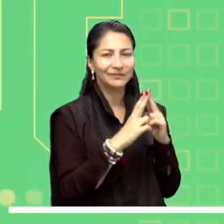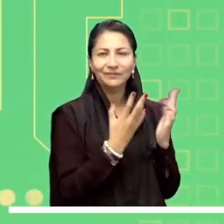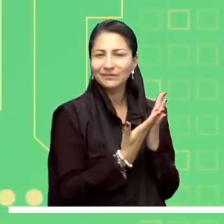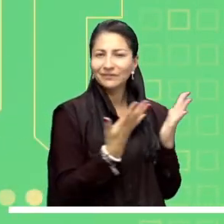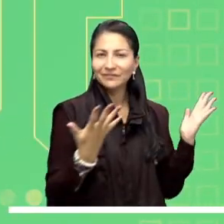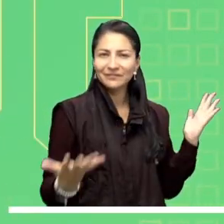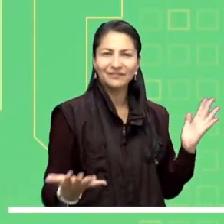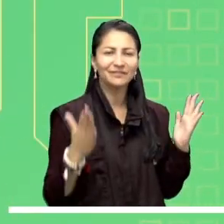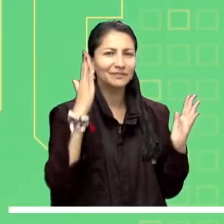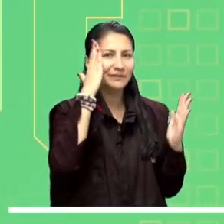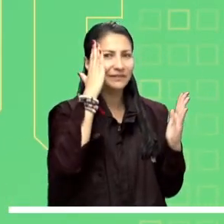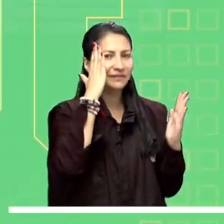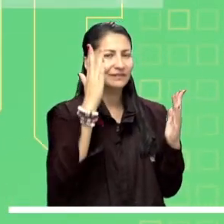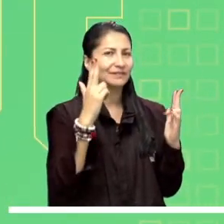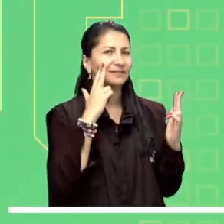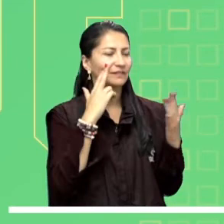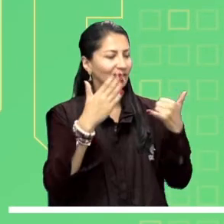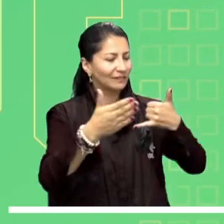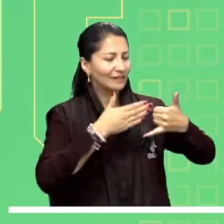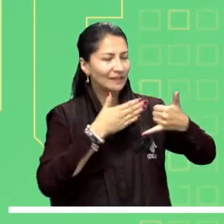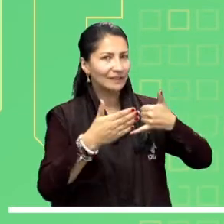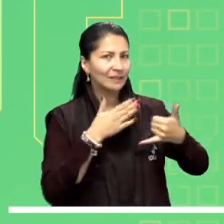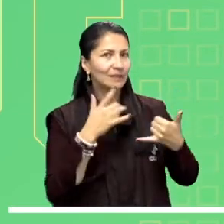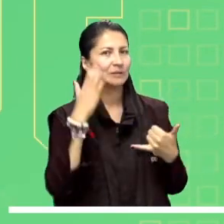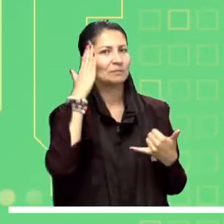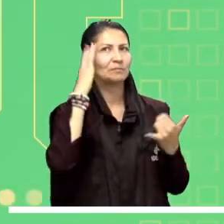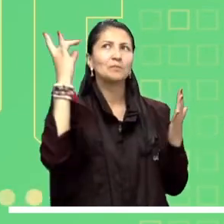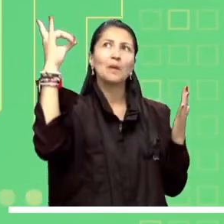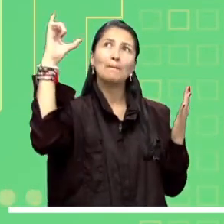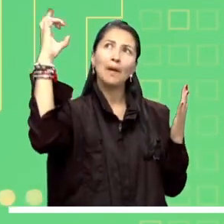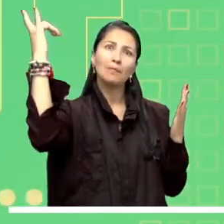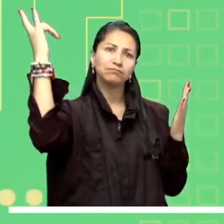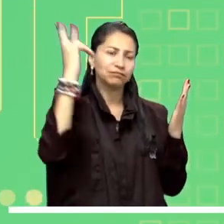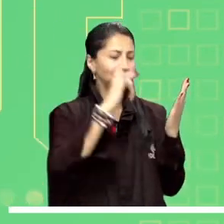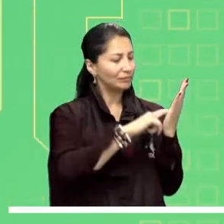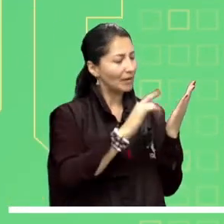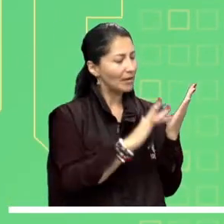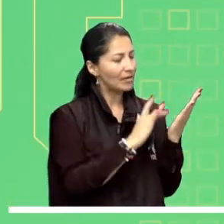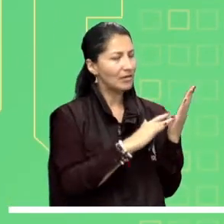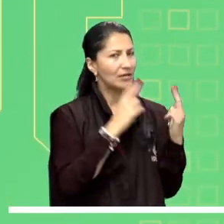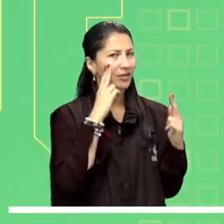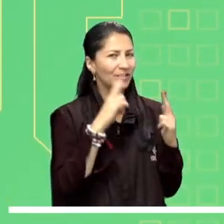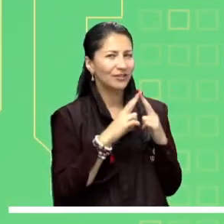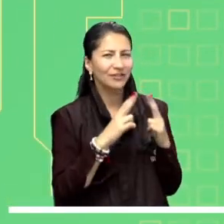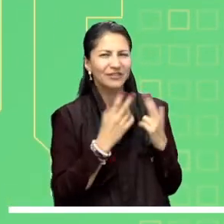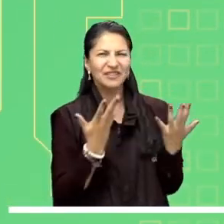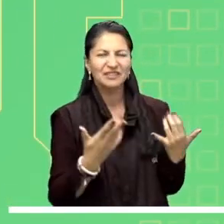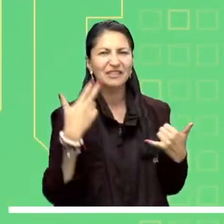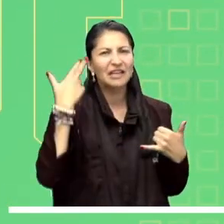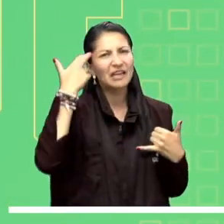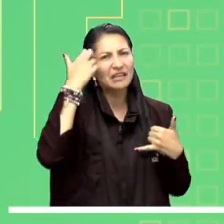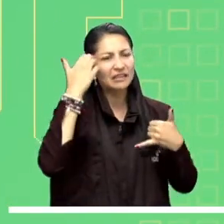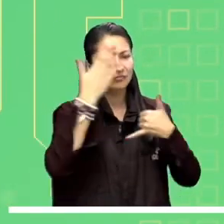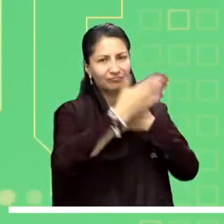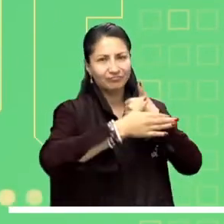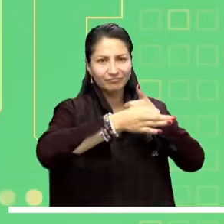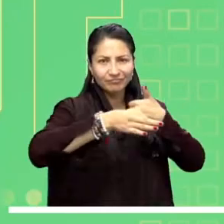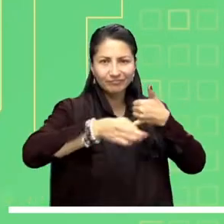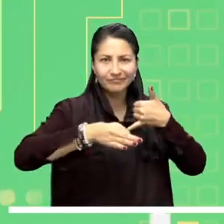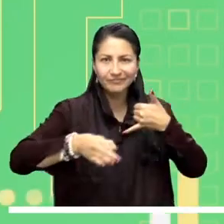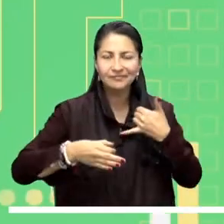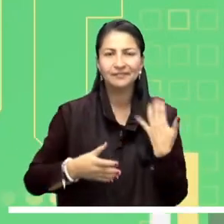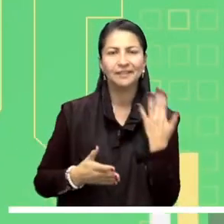consulte los pronósticos del estado del tiempo las imágenes satelitales y conozca las principales alertas tempranas